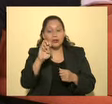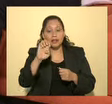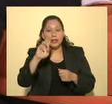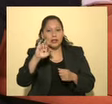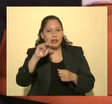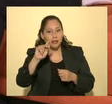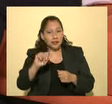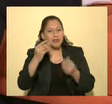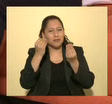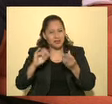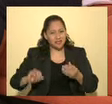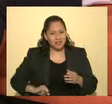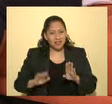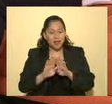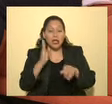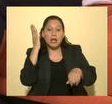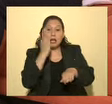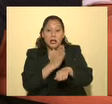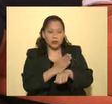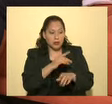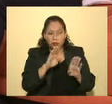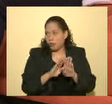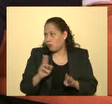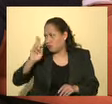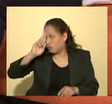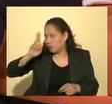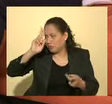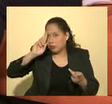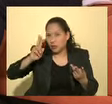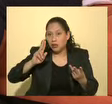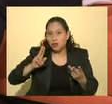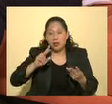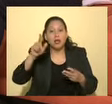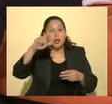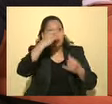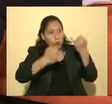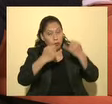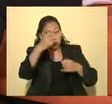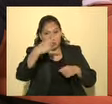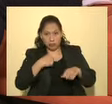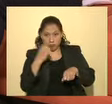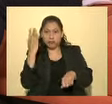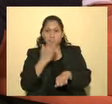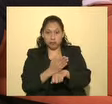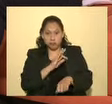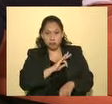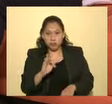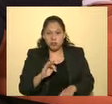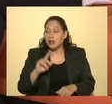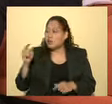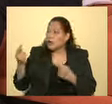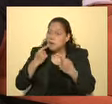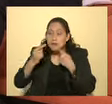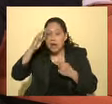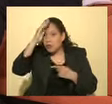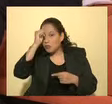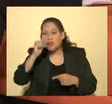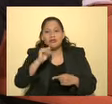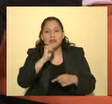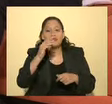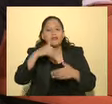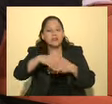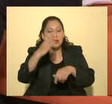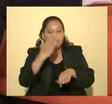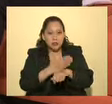hablaras también acerca de las sanciones cuando no se cumplen estos acuerdos. Porque hay veces que sí llegas a un acuerdo y de repente una u otra parte. Nos falta mucho, Miguel, cuando